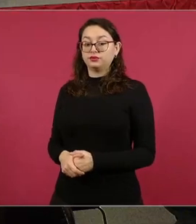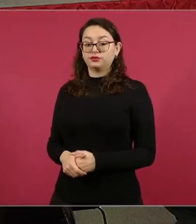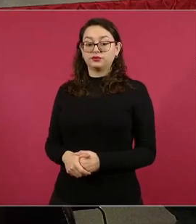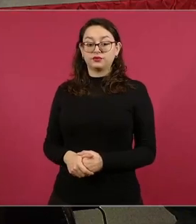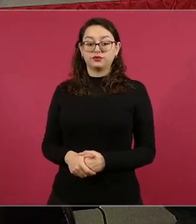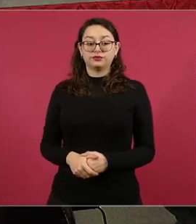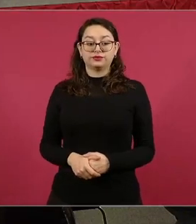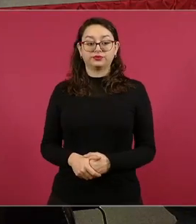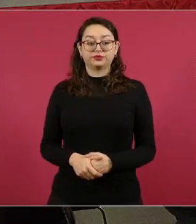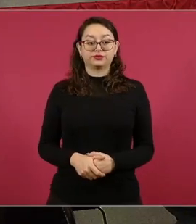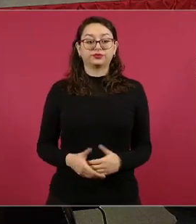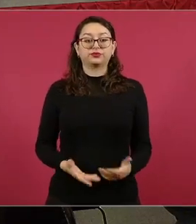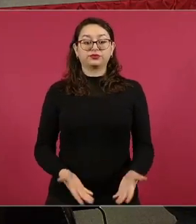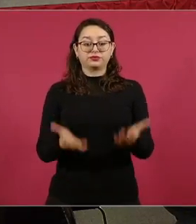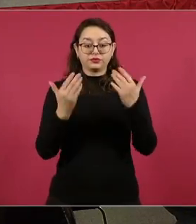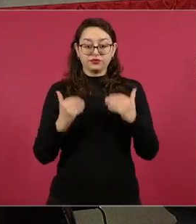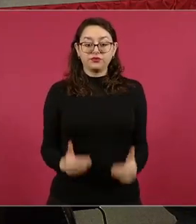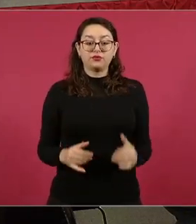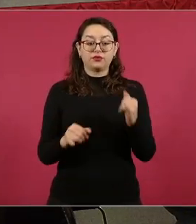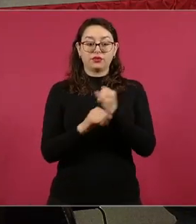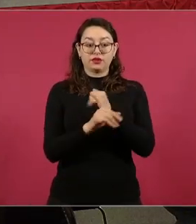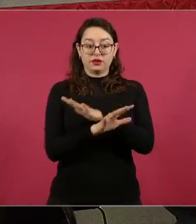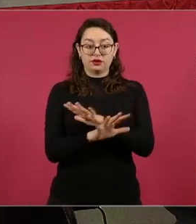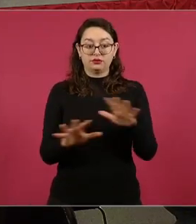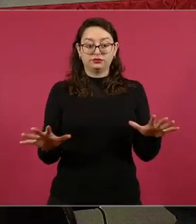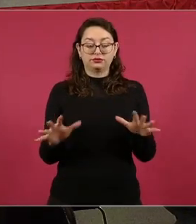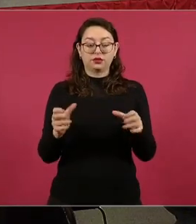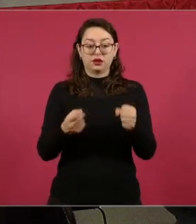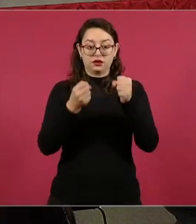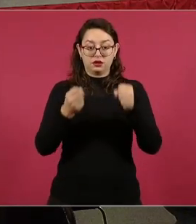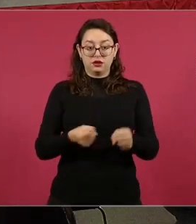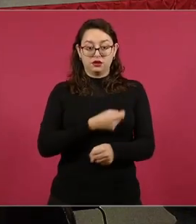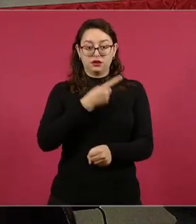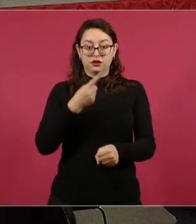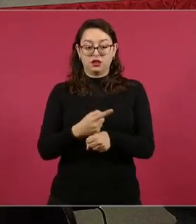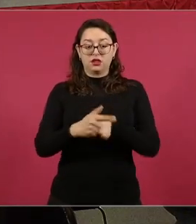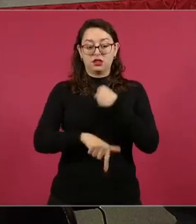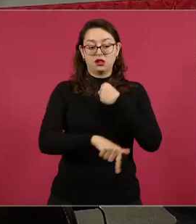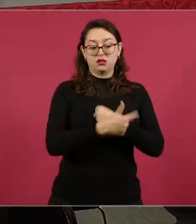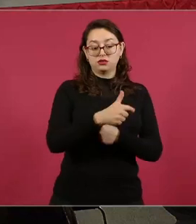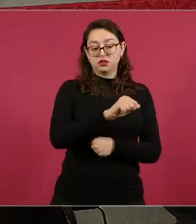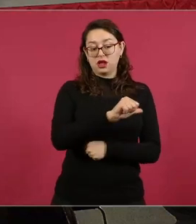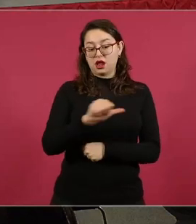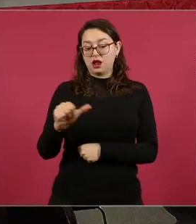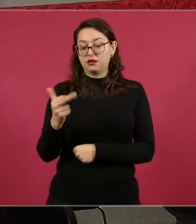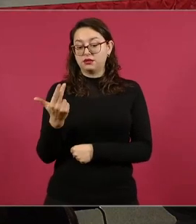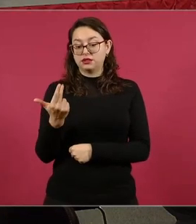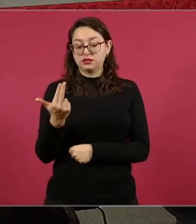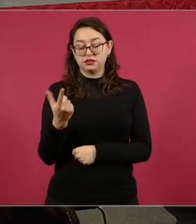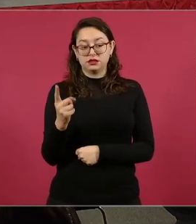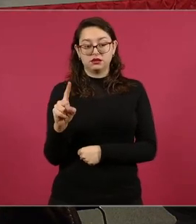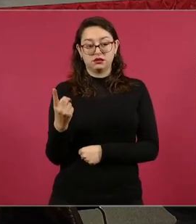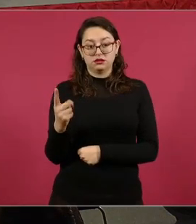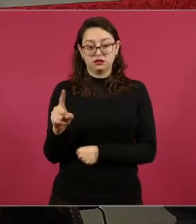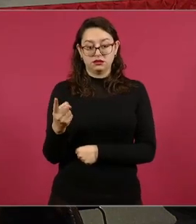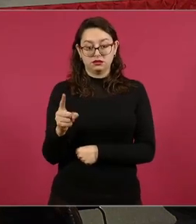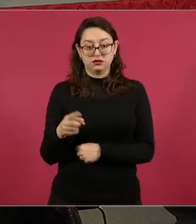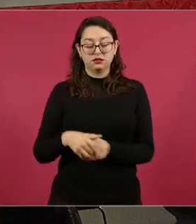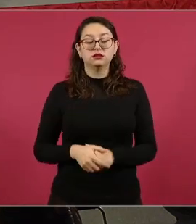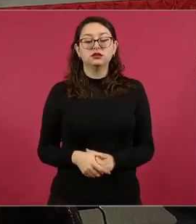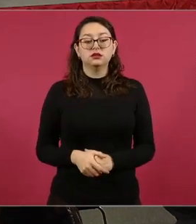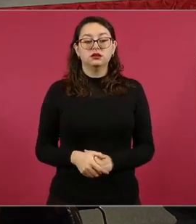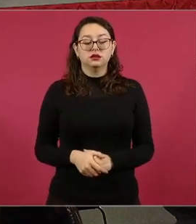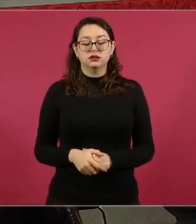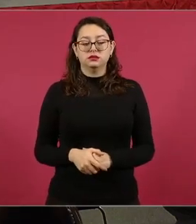Vamos a presentar el informe de seguridad conjunto del 12 al 25 de diciembre. Aquí podemos ver